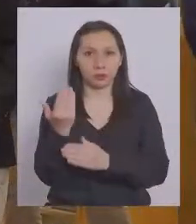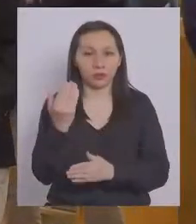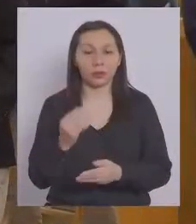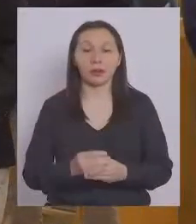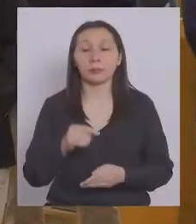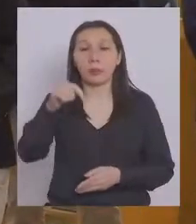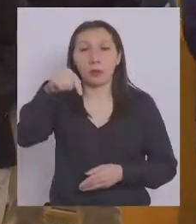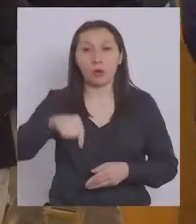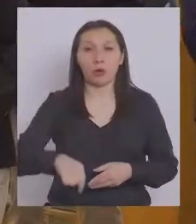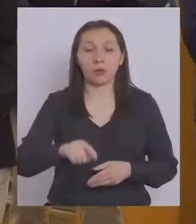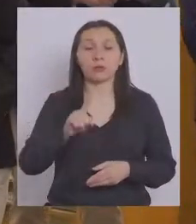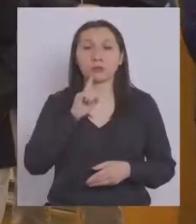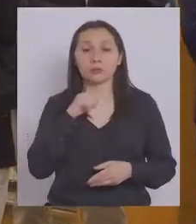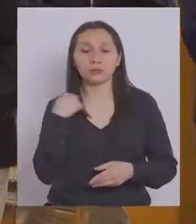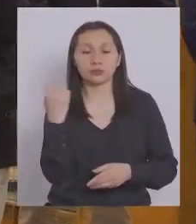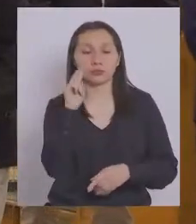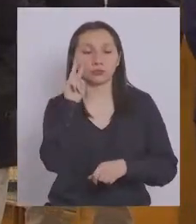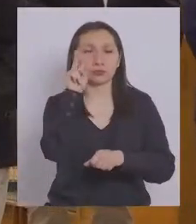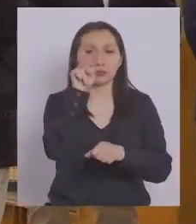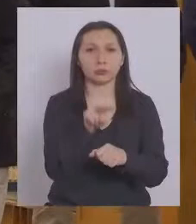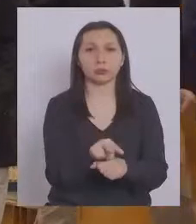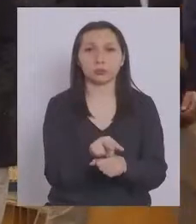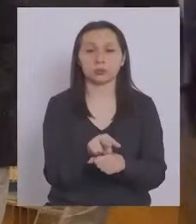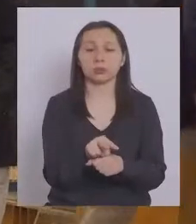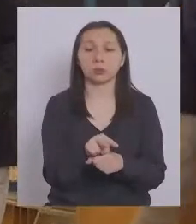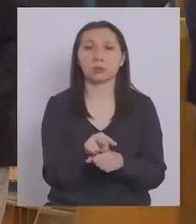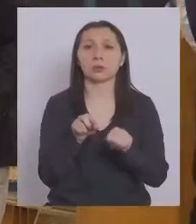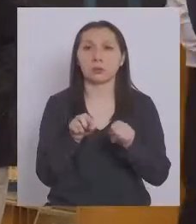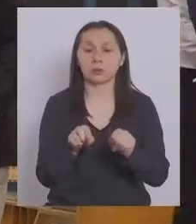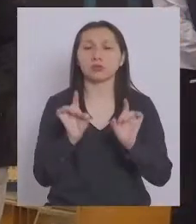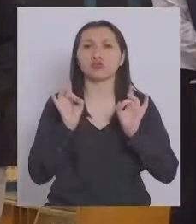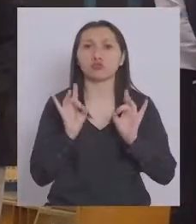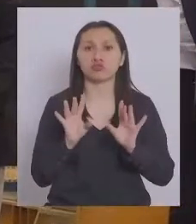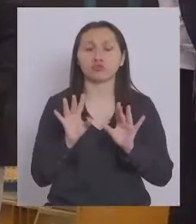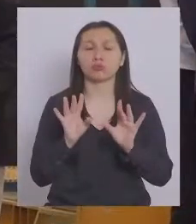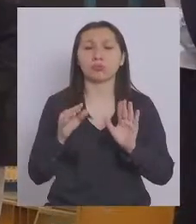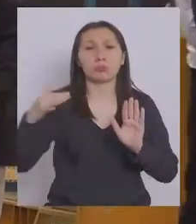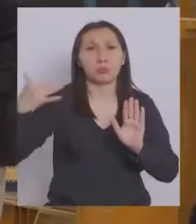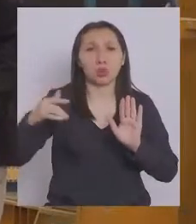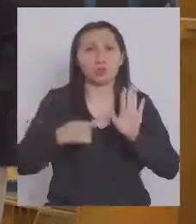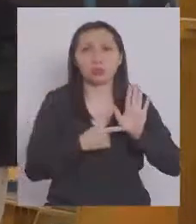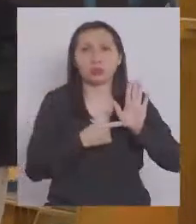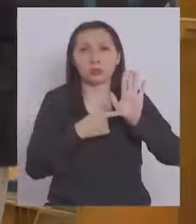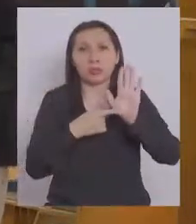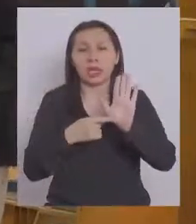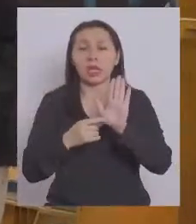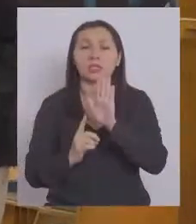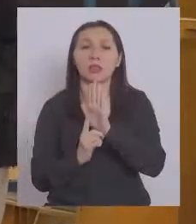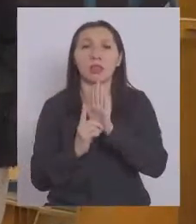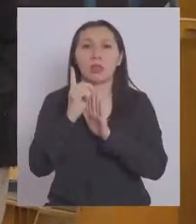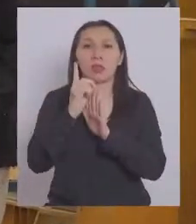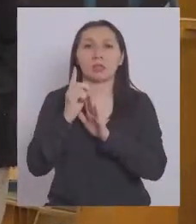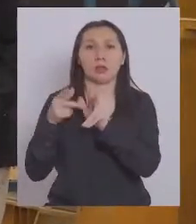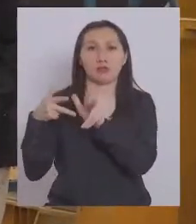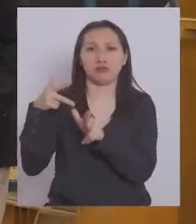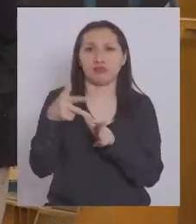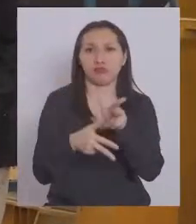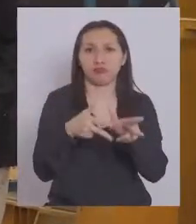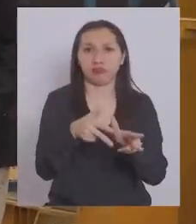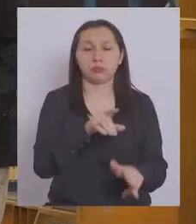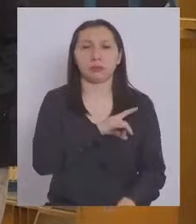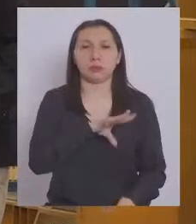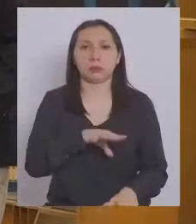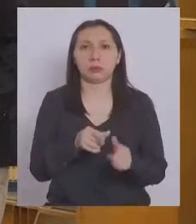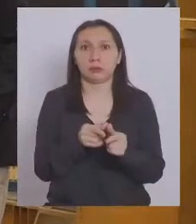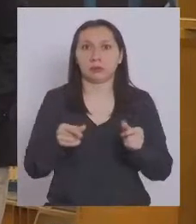Hoy estamos siendo testigos de uno de los hitos más importantes del desarrollo ferroviario nacional en